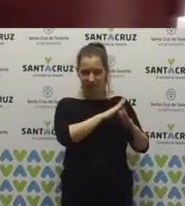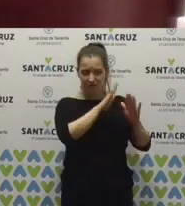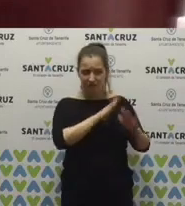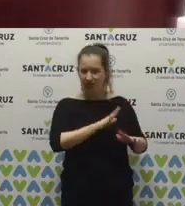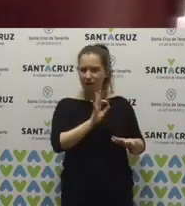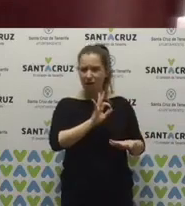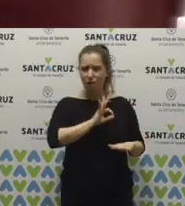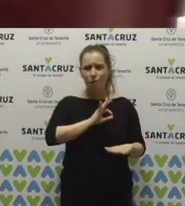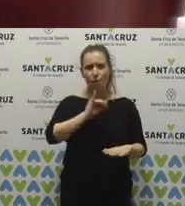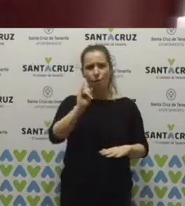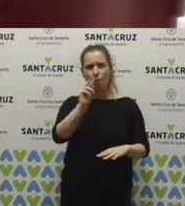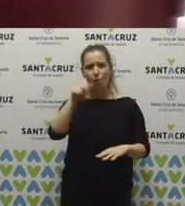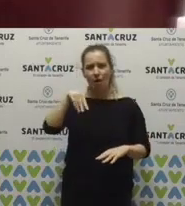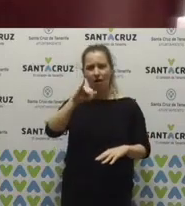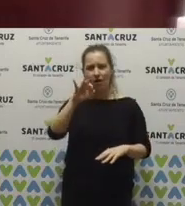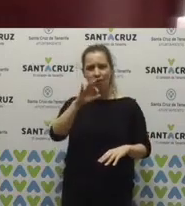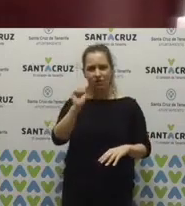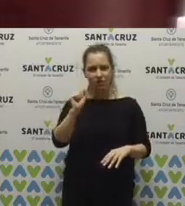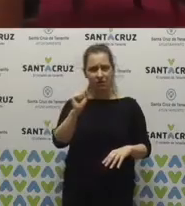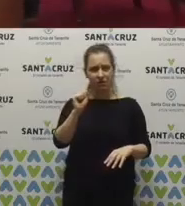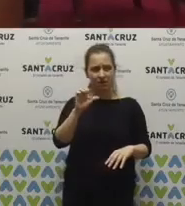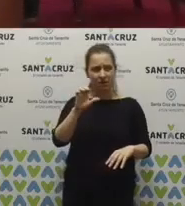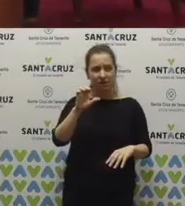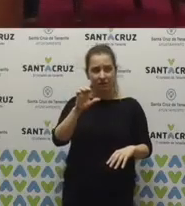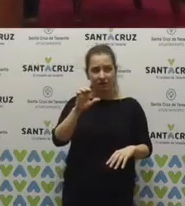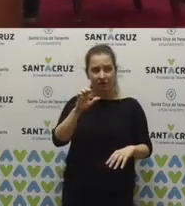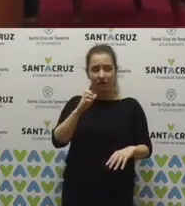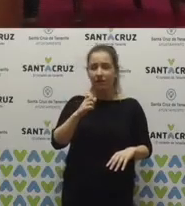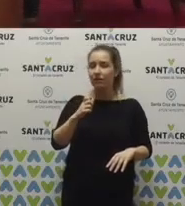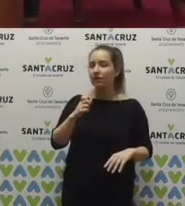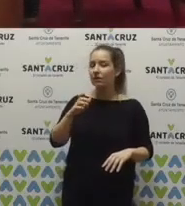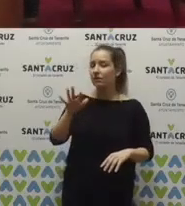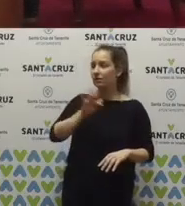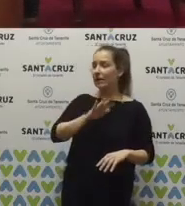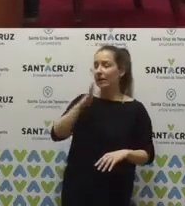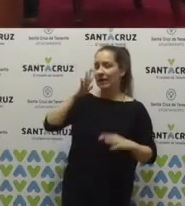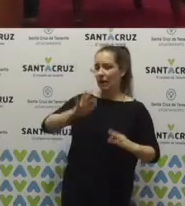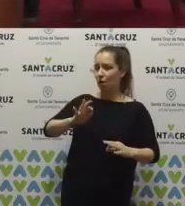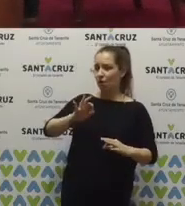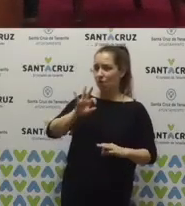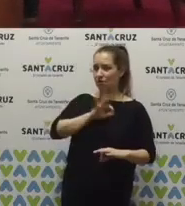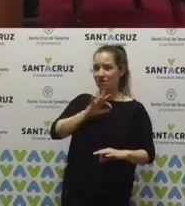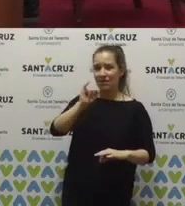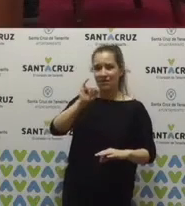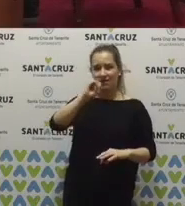lo que habéis aceptado la transaccional la hemos hablado también con el grupo socialista